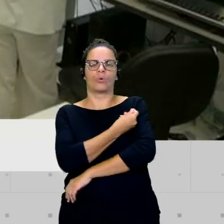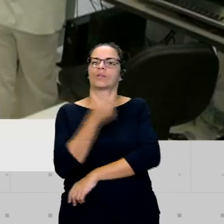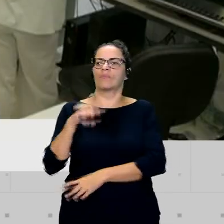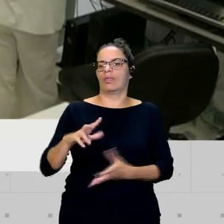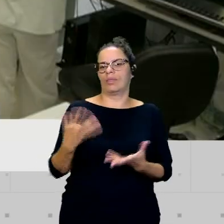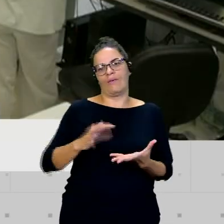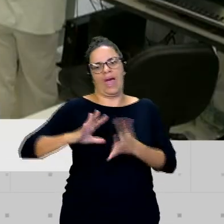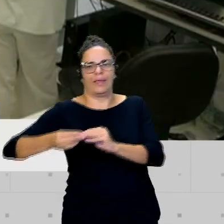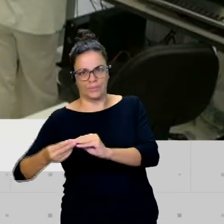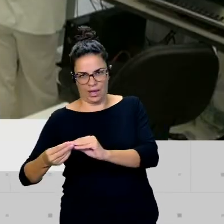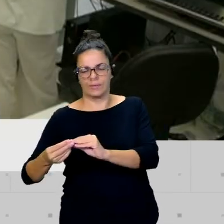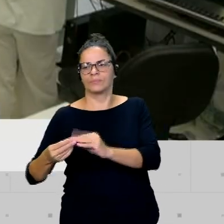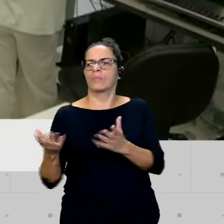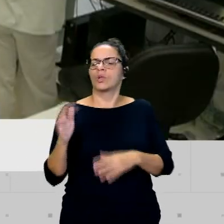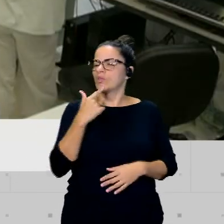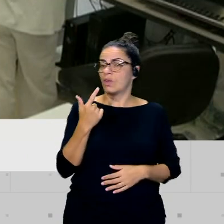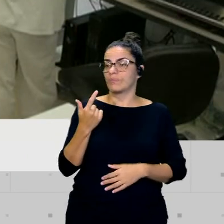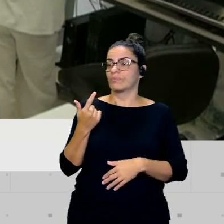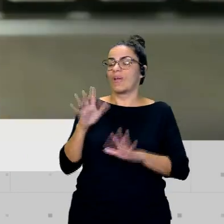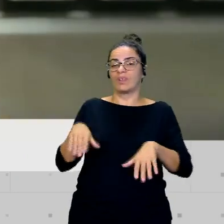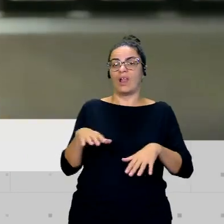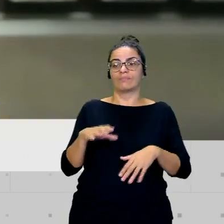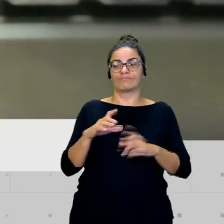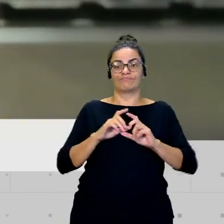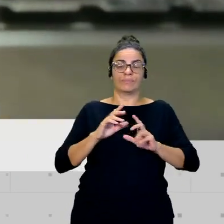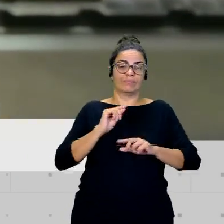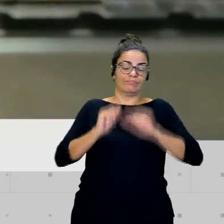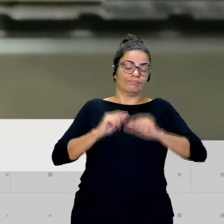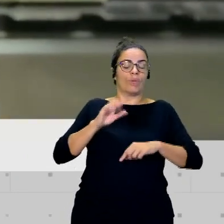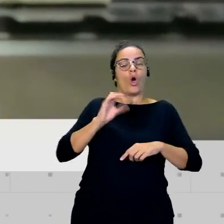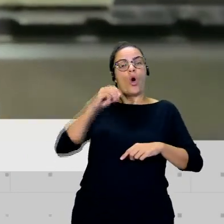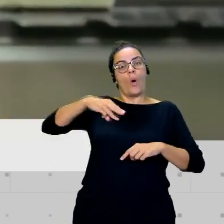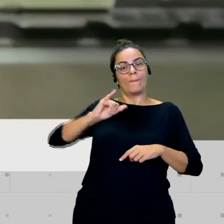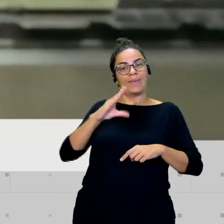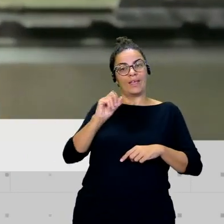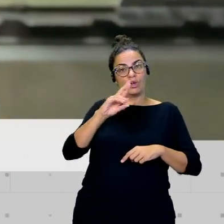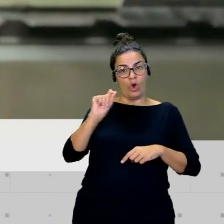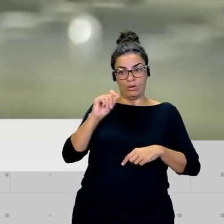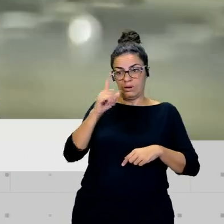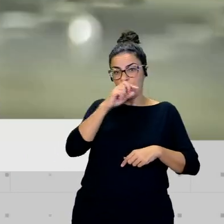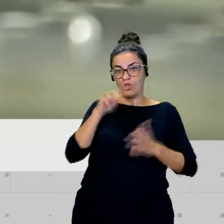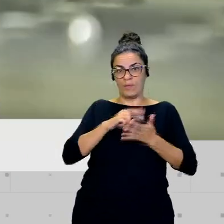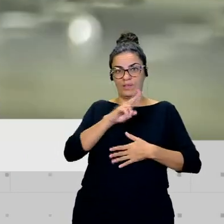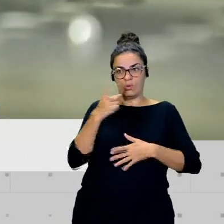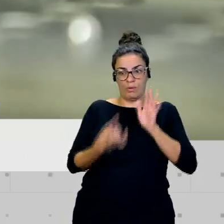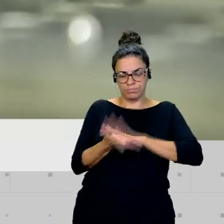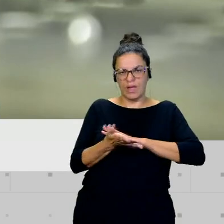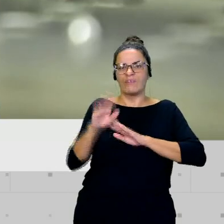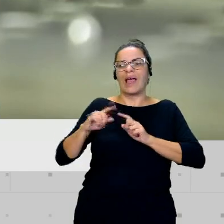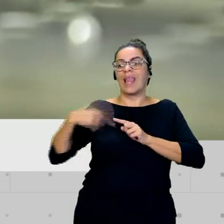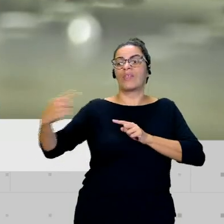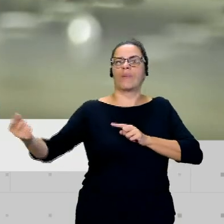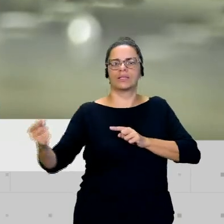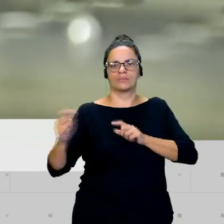creo que es importante. Todas estas variantes en realidad son hijas de Omicron. Omicron nos vino en el año 21, es decir, que tenemos realmente cepas que se parecen mucho entre